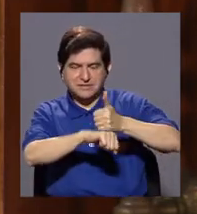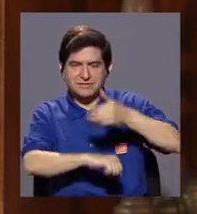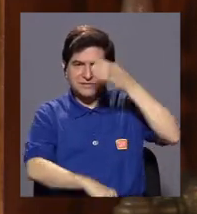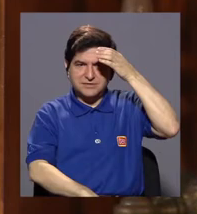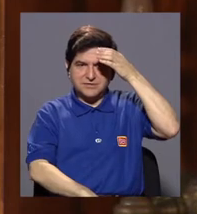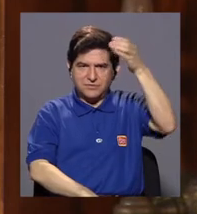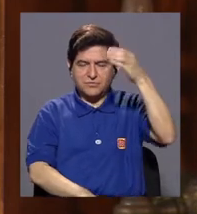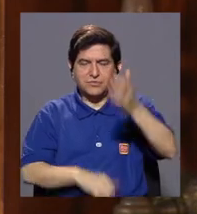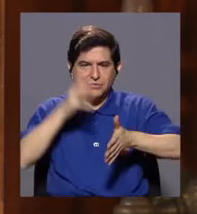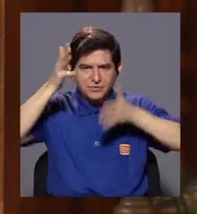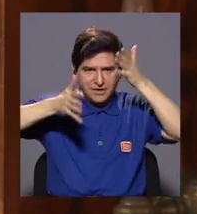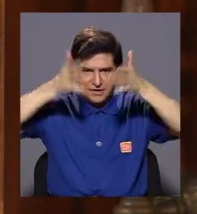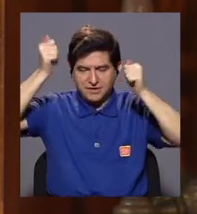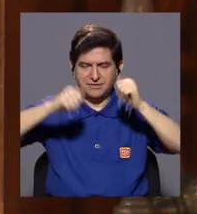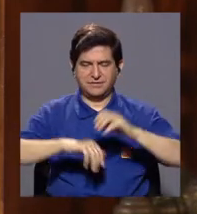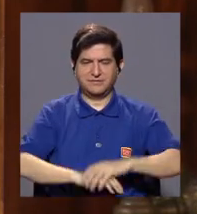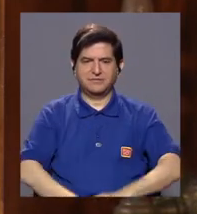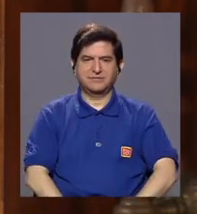cultural.